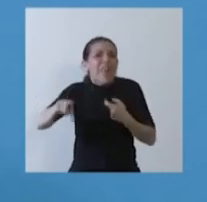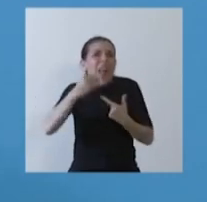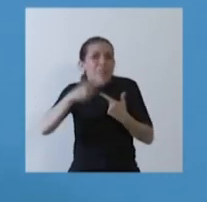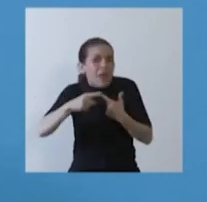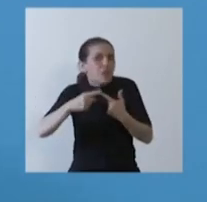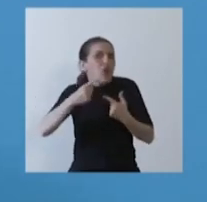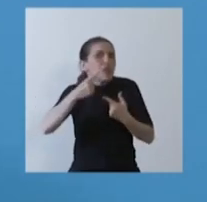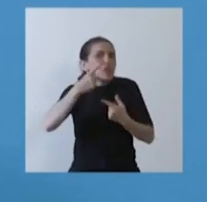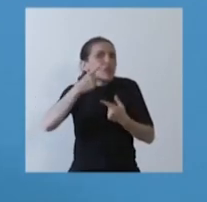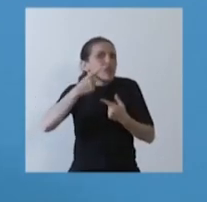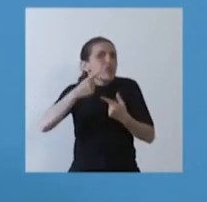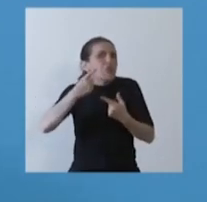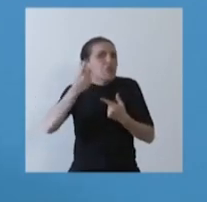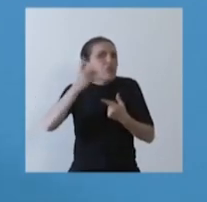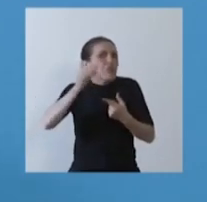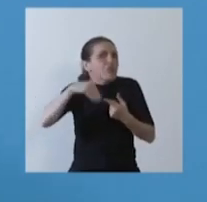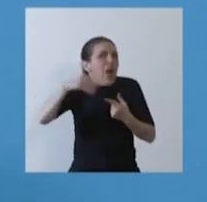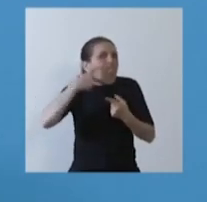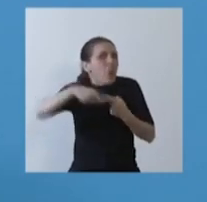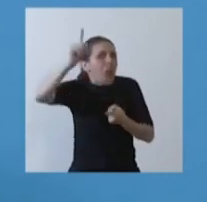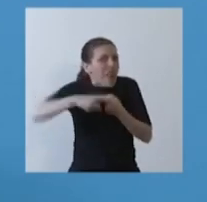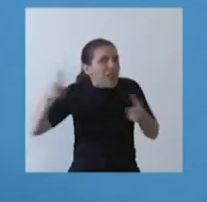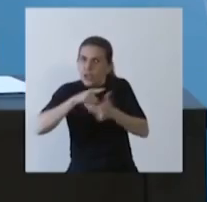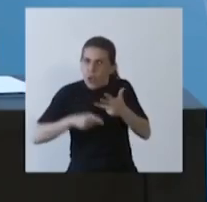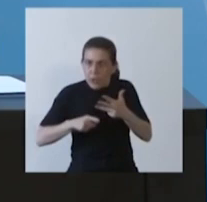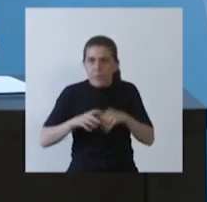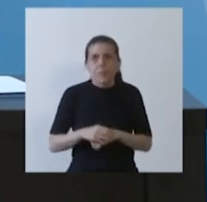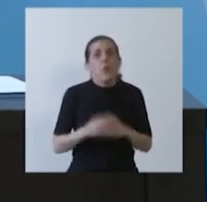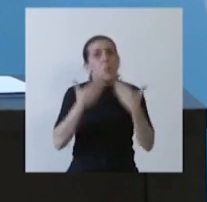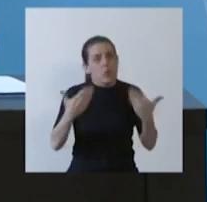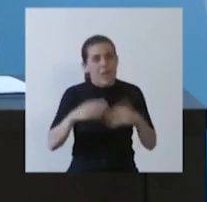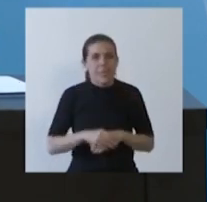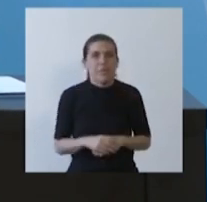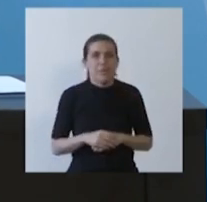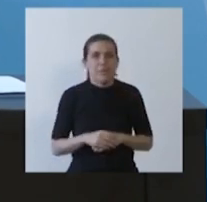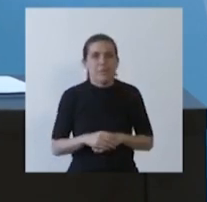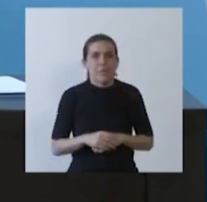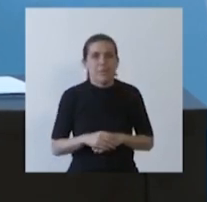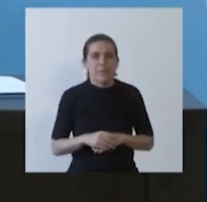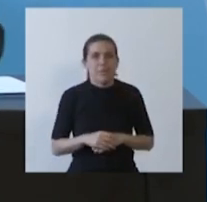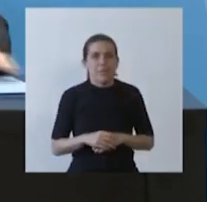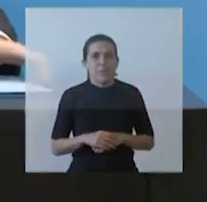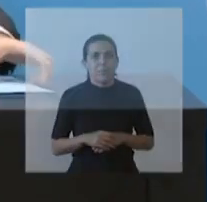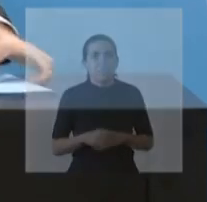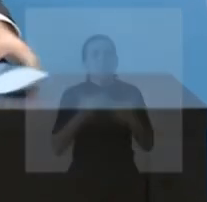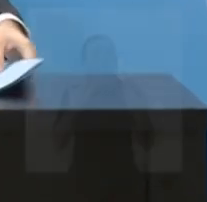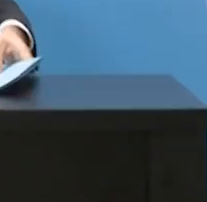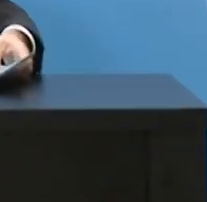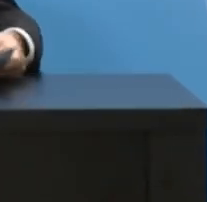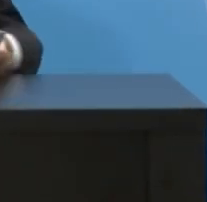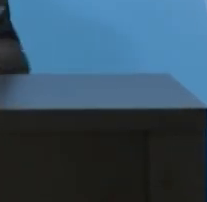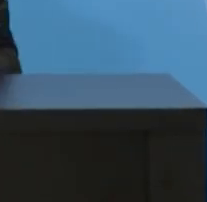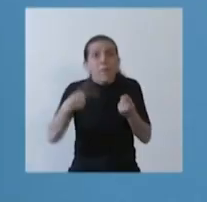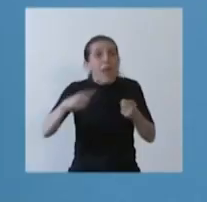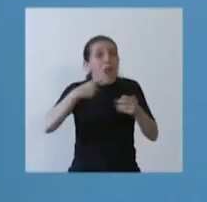empresas cientos de miles de trabajadores en argentina han sido eximidos de asistir a sus empleos e invitados a realizar teletrabajo